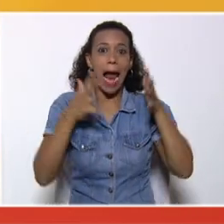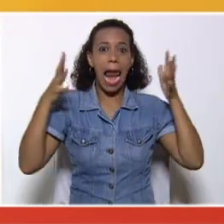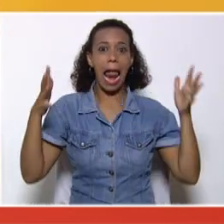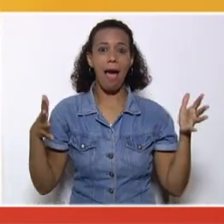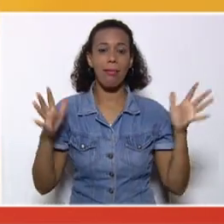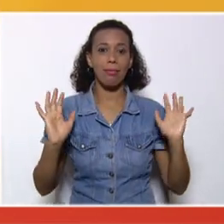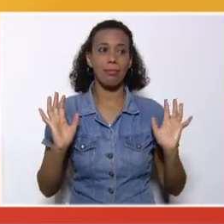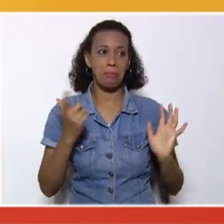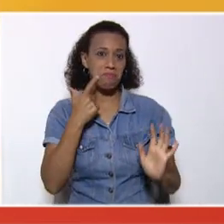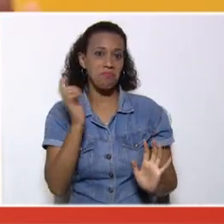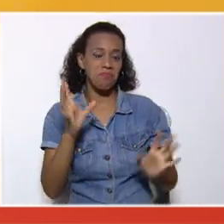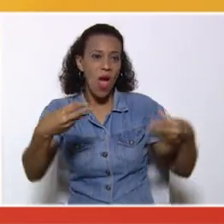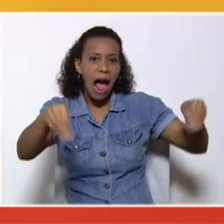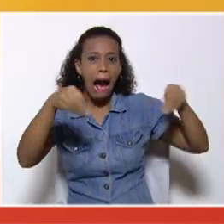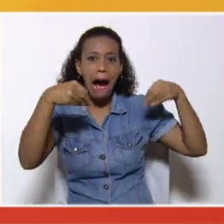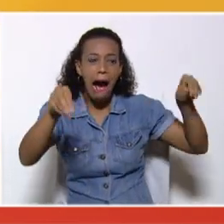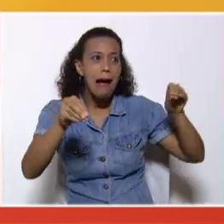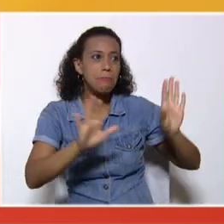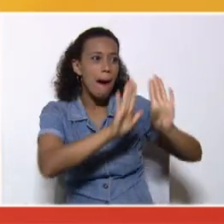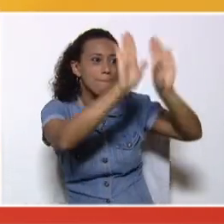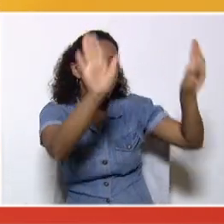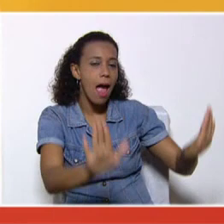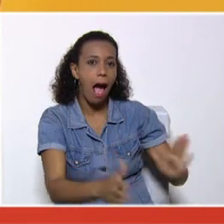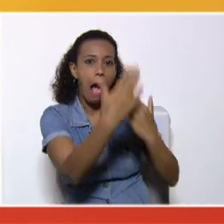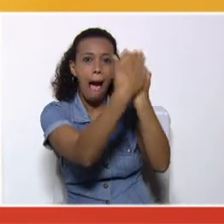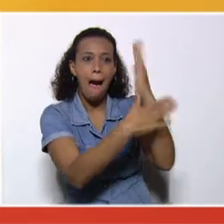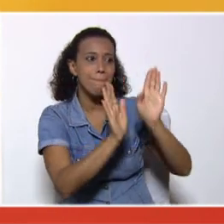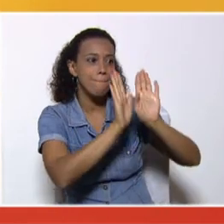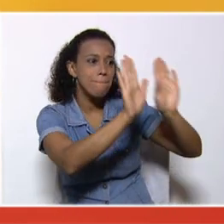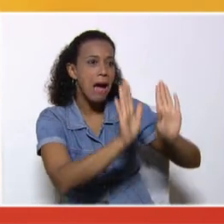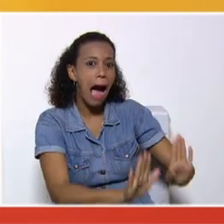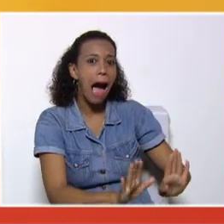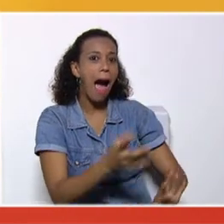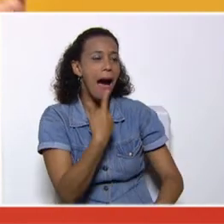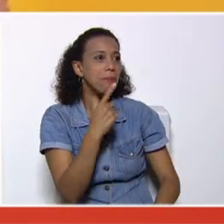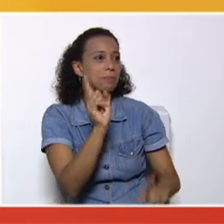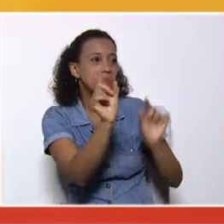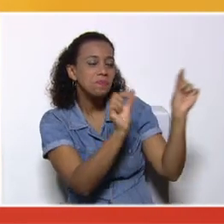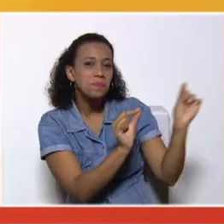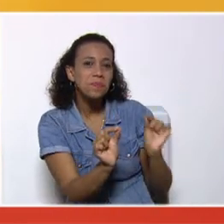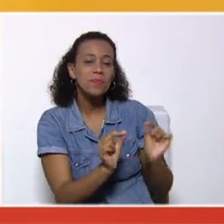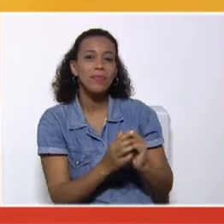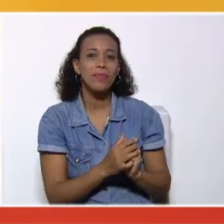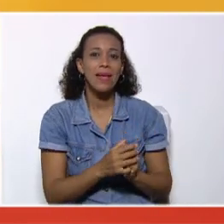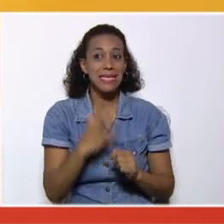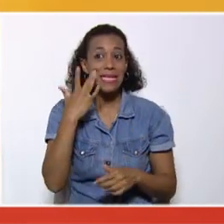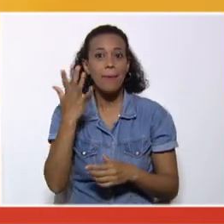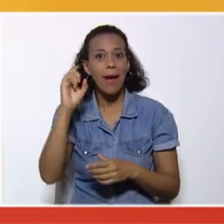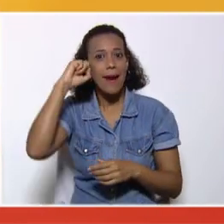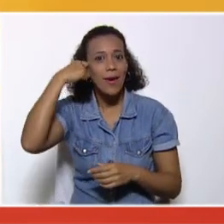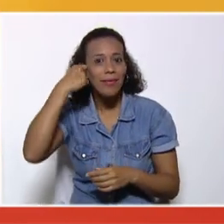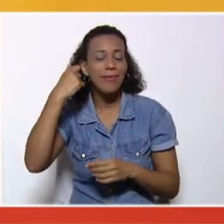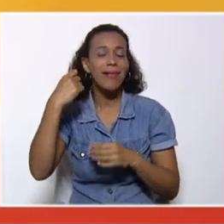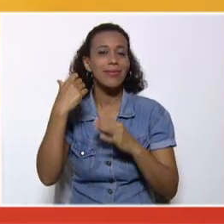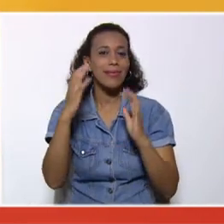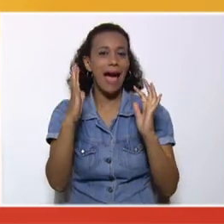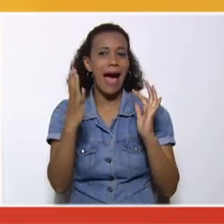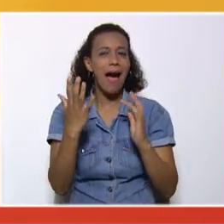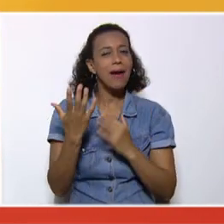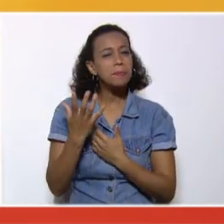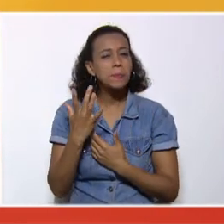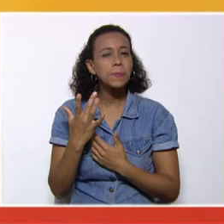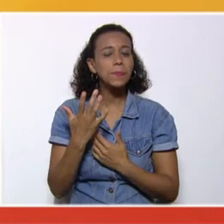una forma con material reusable. Recuerden que siempre estamos recordando